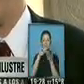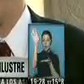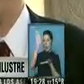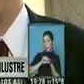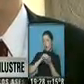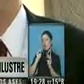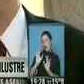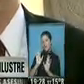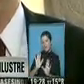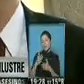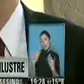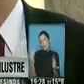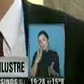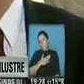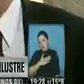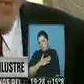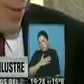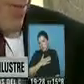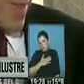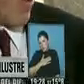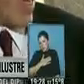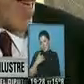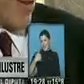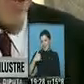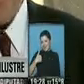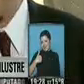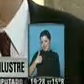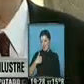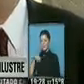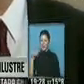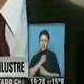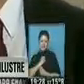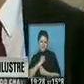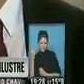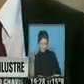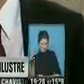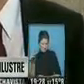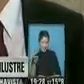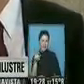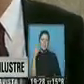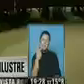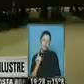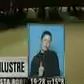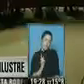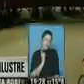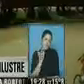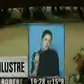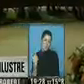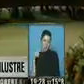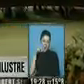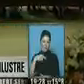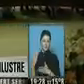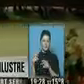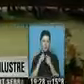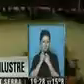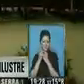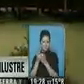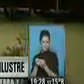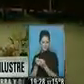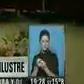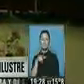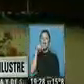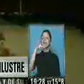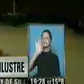Y bueno, obviamente para nosotros como argentinos y bueno, y con el cariño que tenemos por Estela, es un doble orgullo poder acompañarla hoy. La